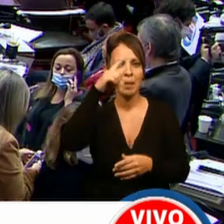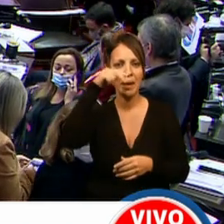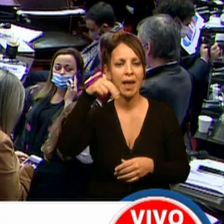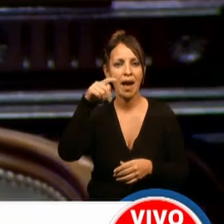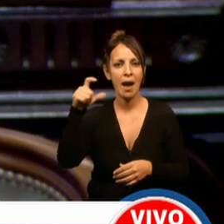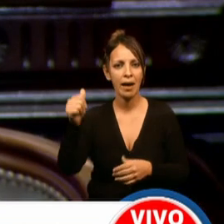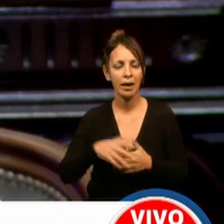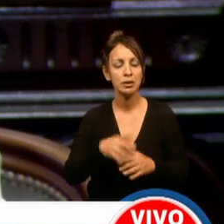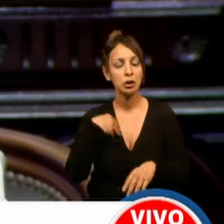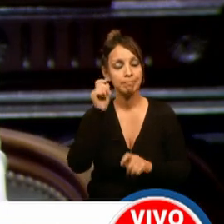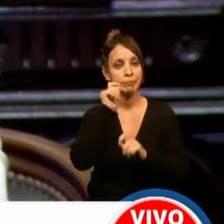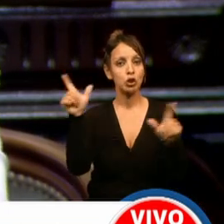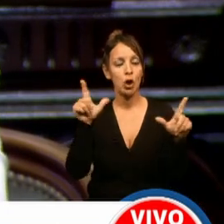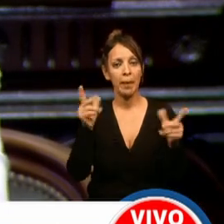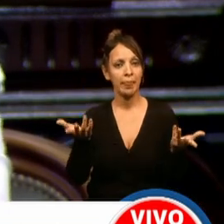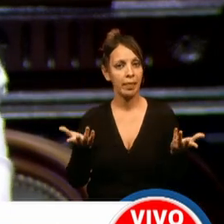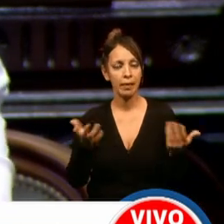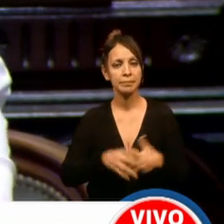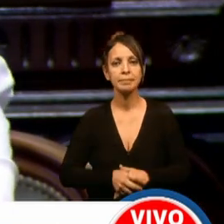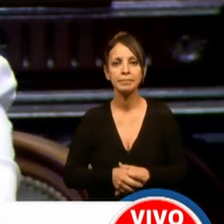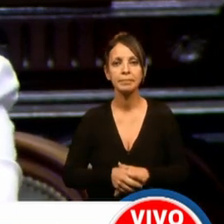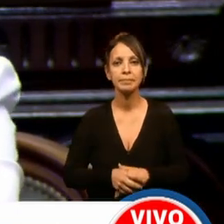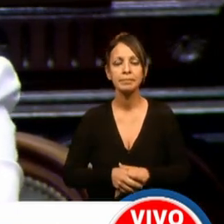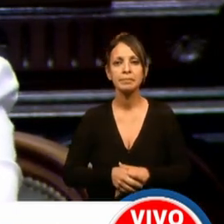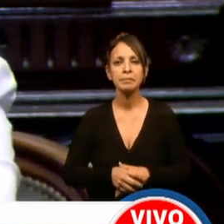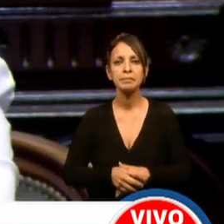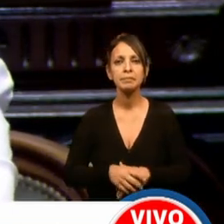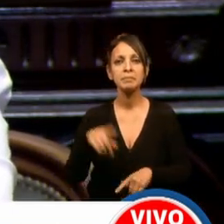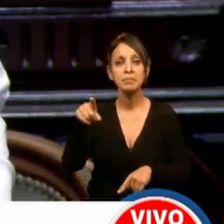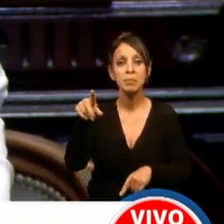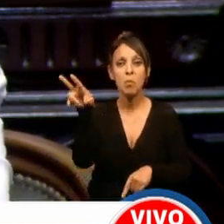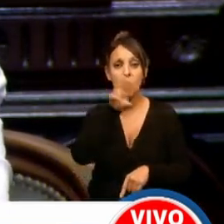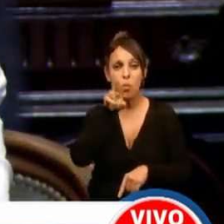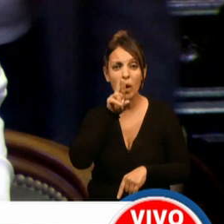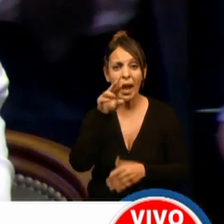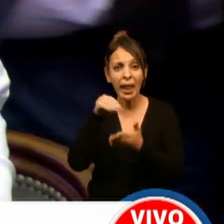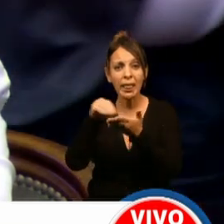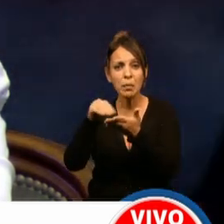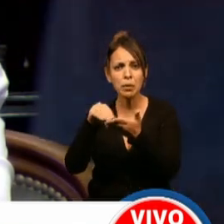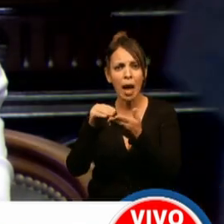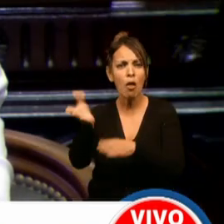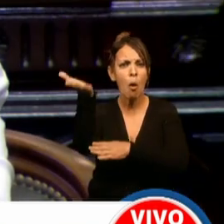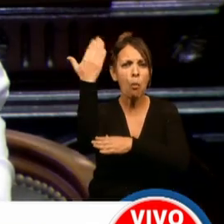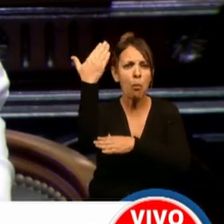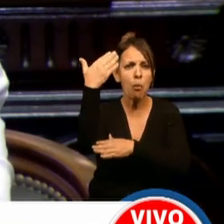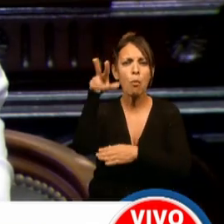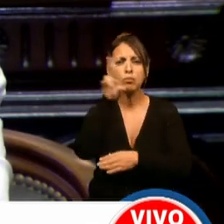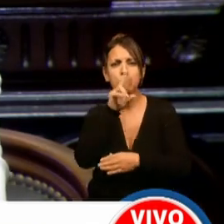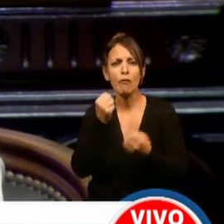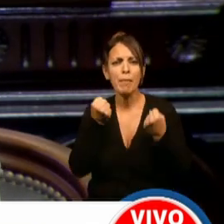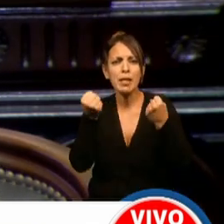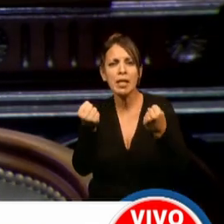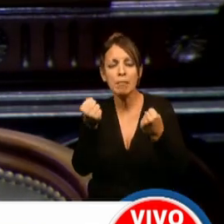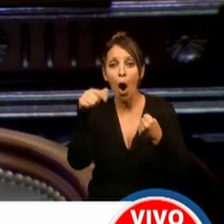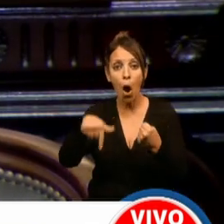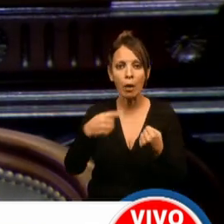llama poderosamente la atención que sean diputadas que han esgrimido las banderas del feminismo la